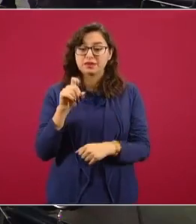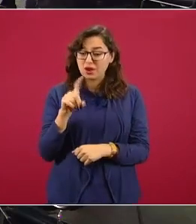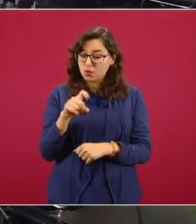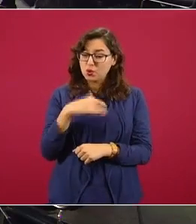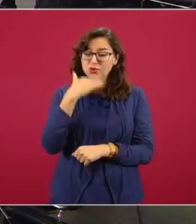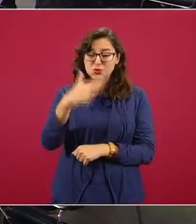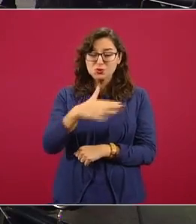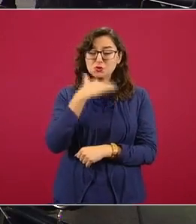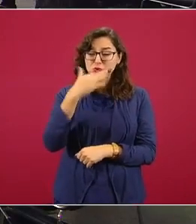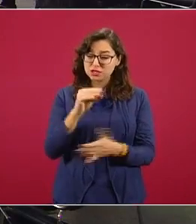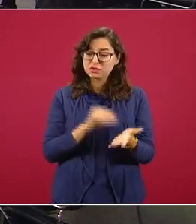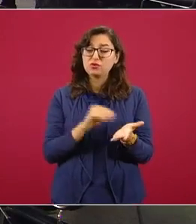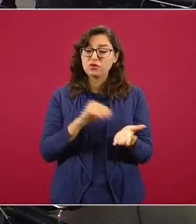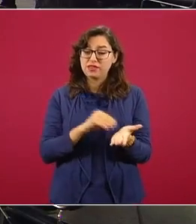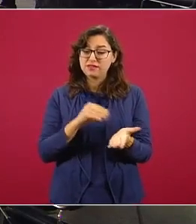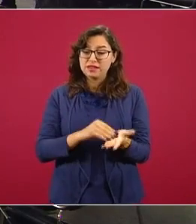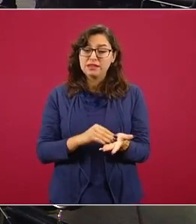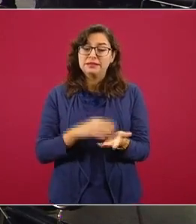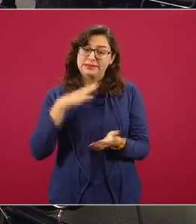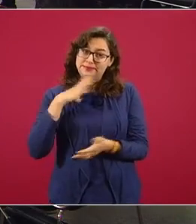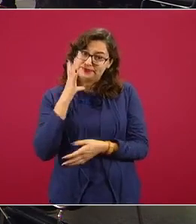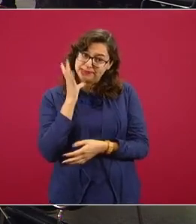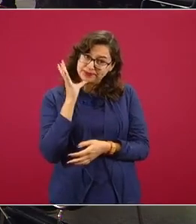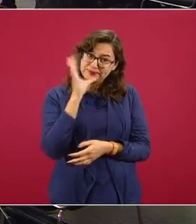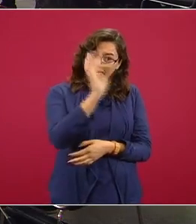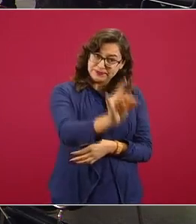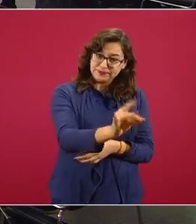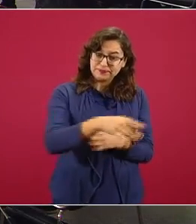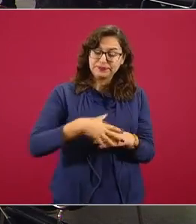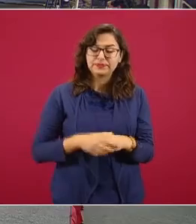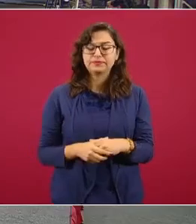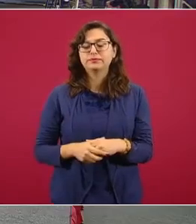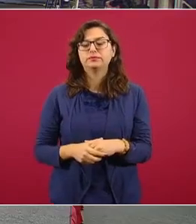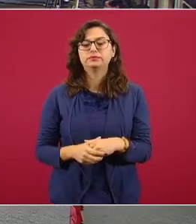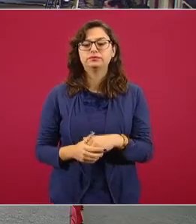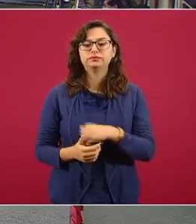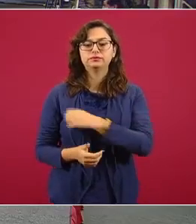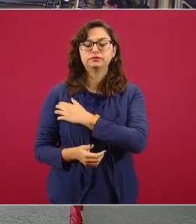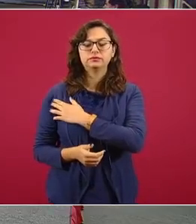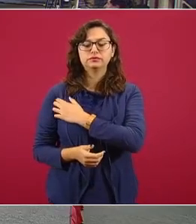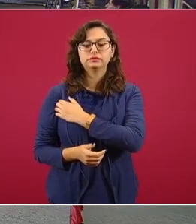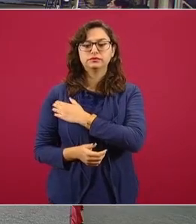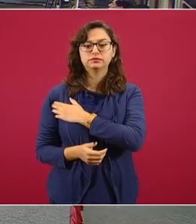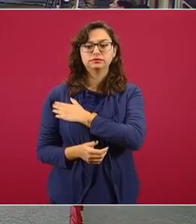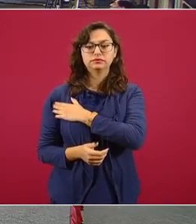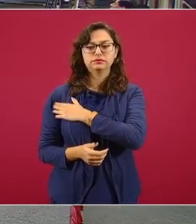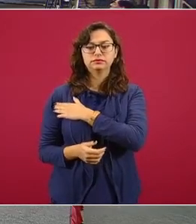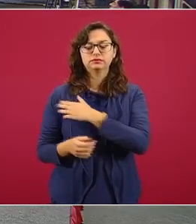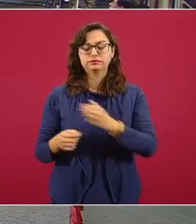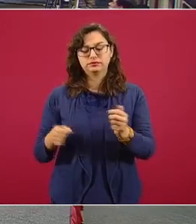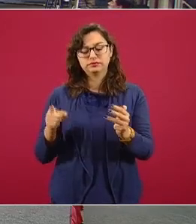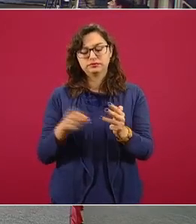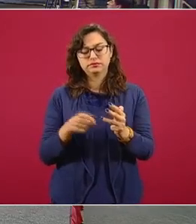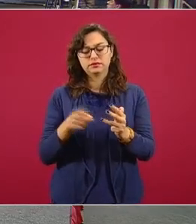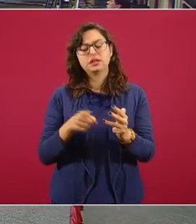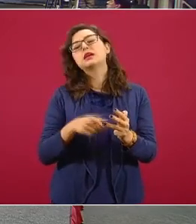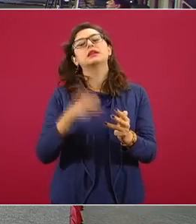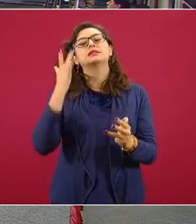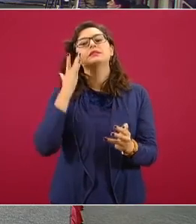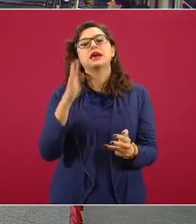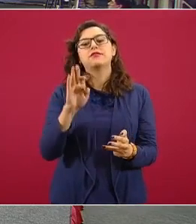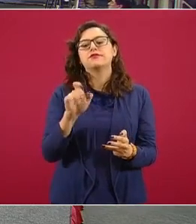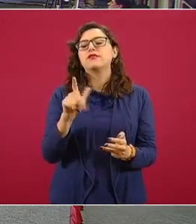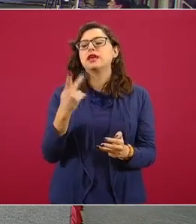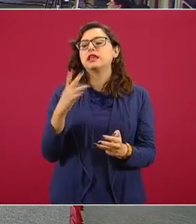negras, de lo que es la tubería. Entonces me pidieron que les hiciera ver esta situación en particular. Finalmente, en San Felipe de Jesús, que es